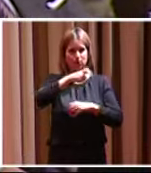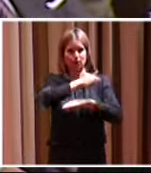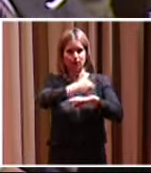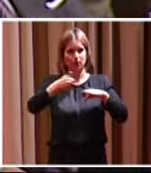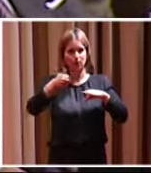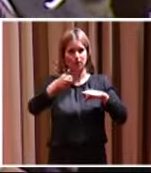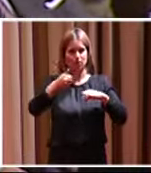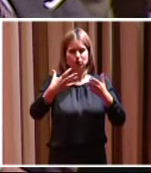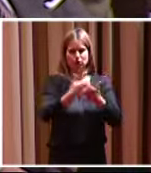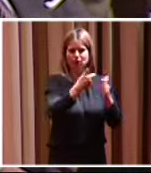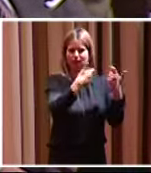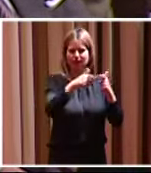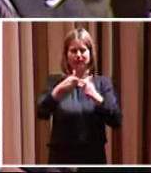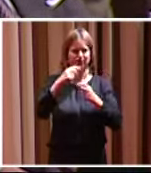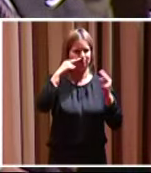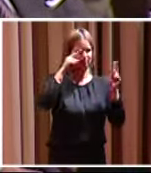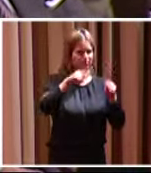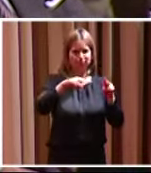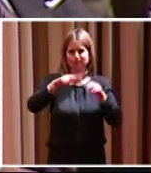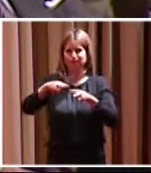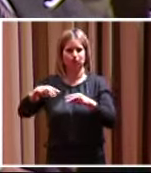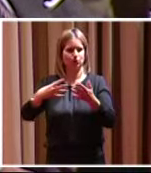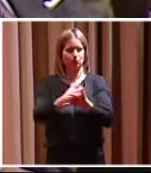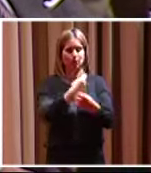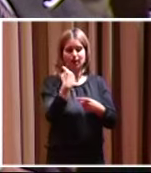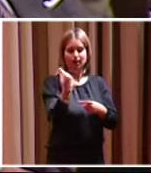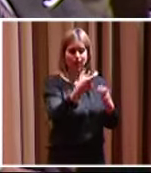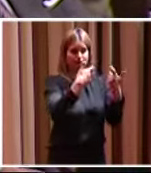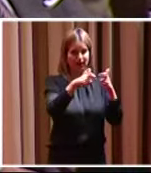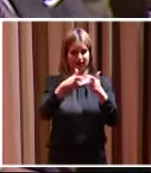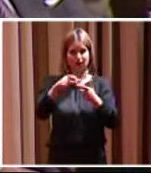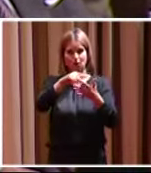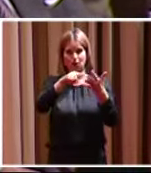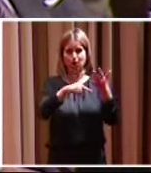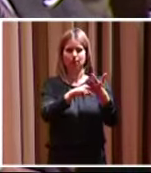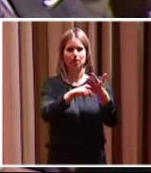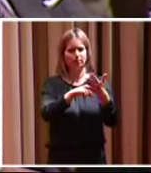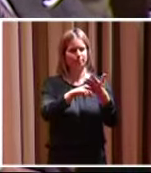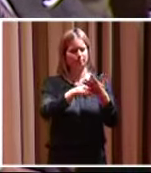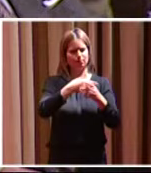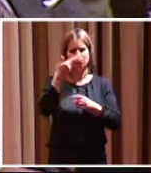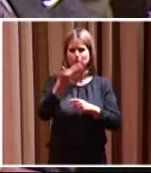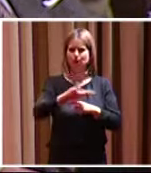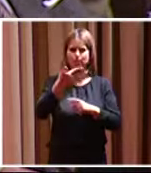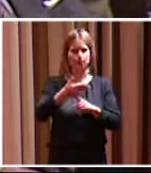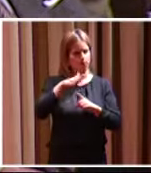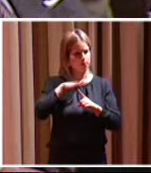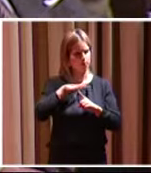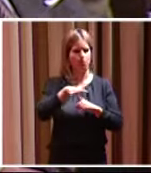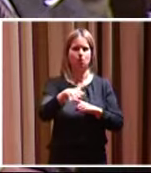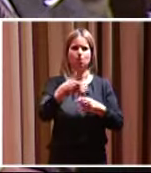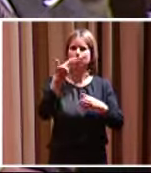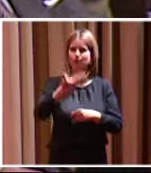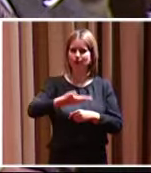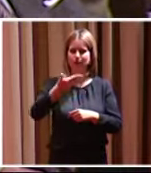ciudadanos en todas las categorías, las cuales, todas y cada una, son trascendentales e